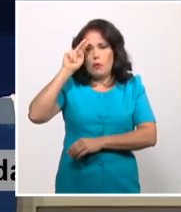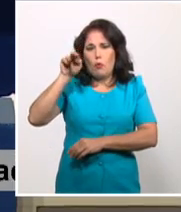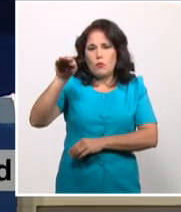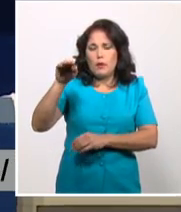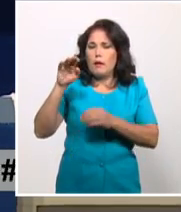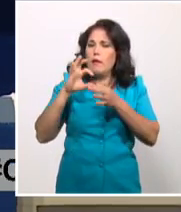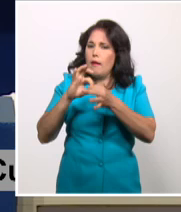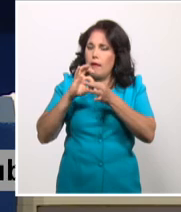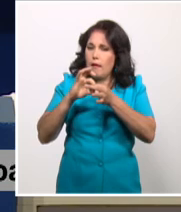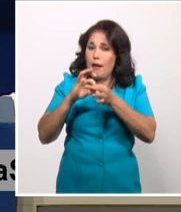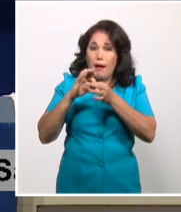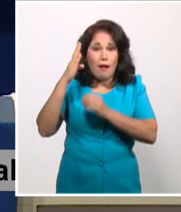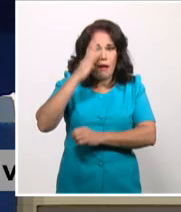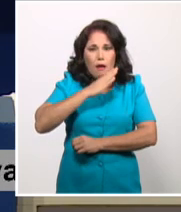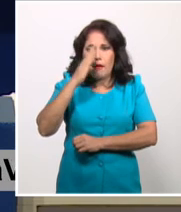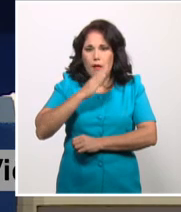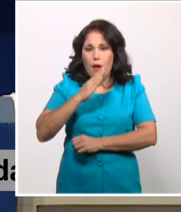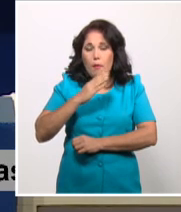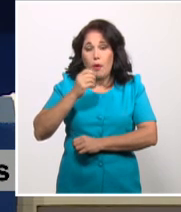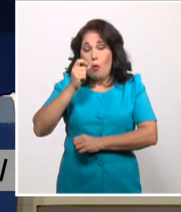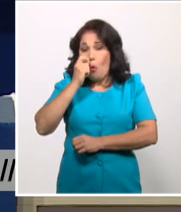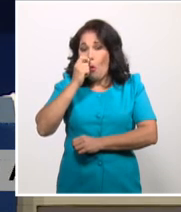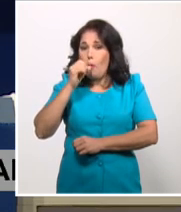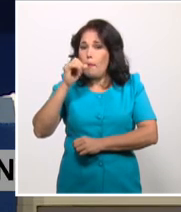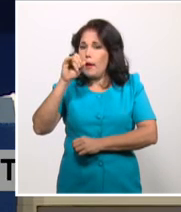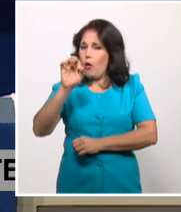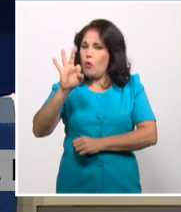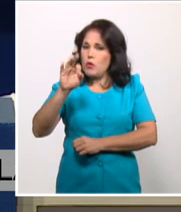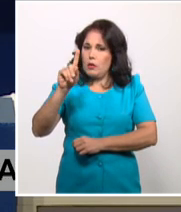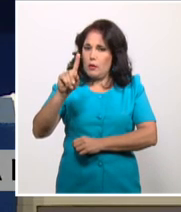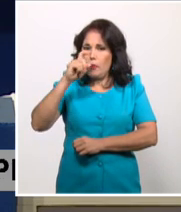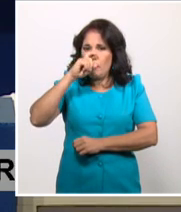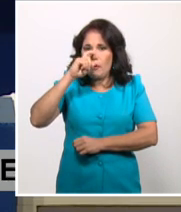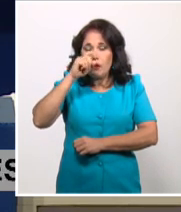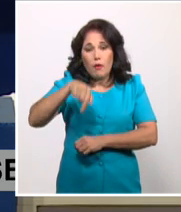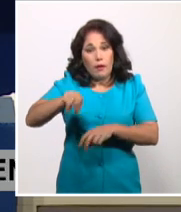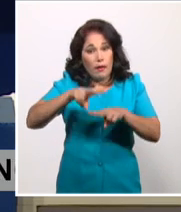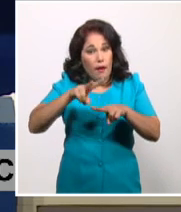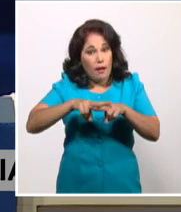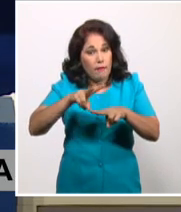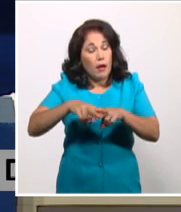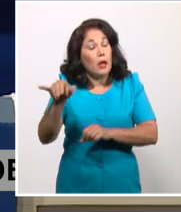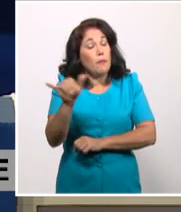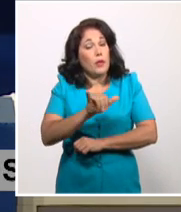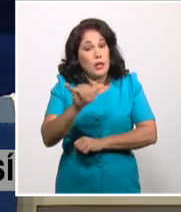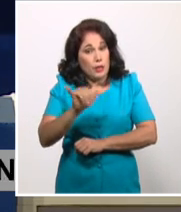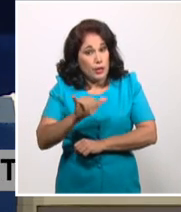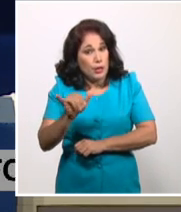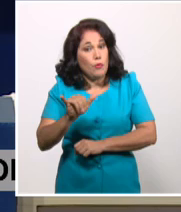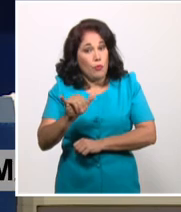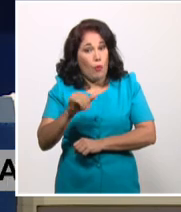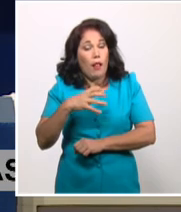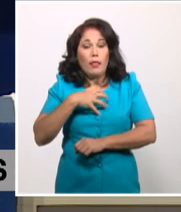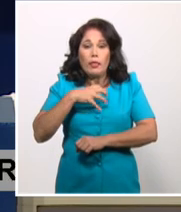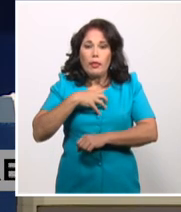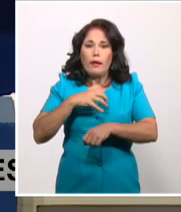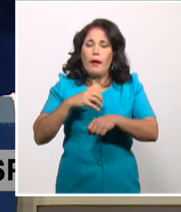crítico. Un paciente cubano de 81 años, de aquí de La Habana, que padece de